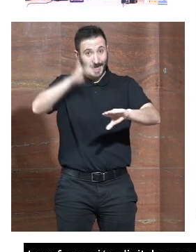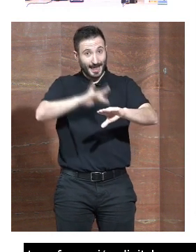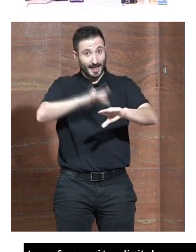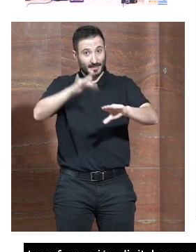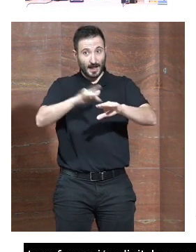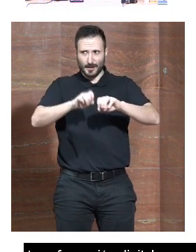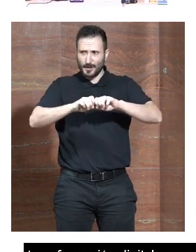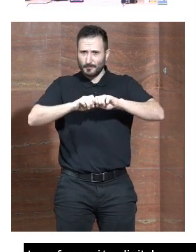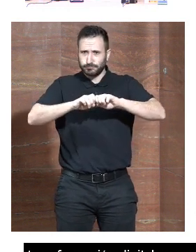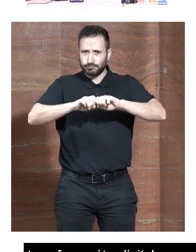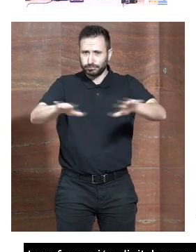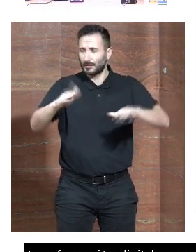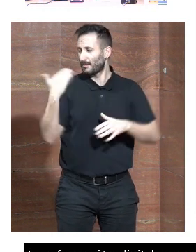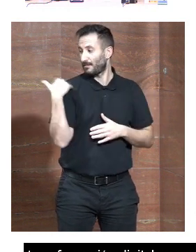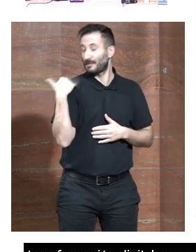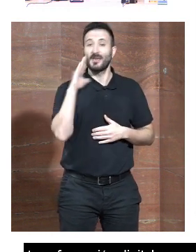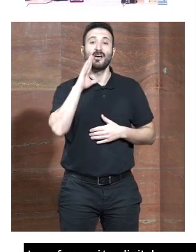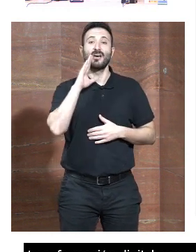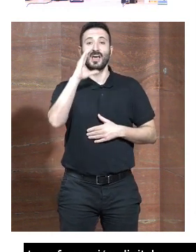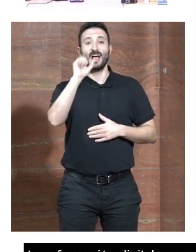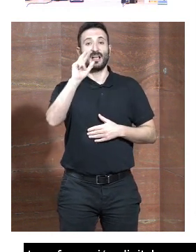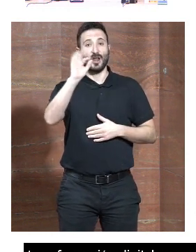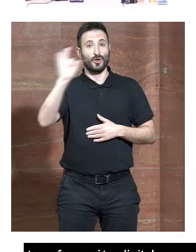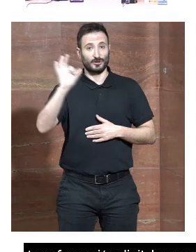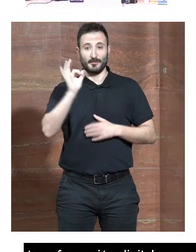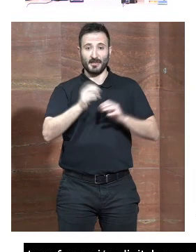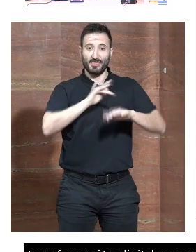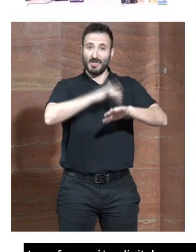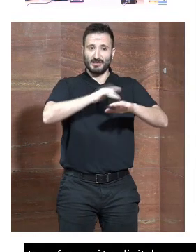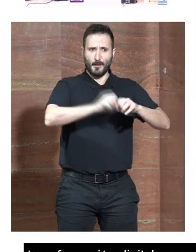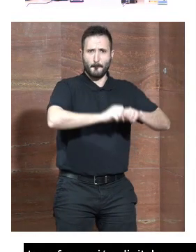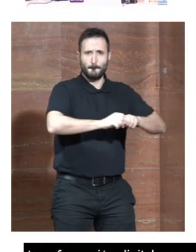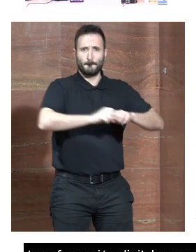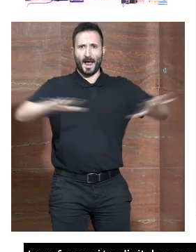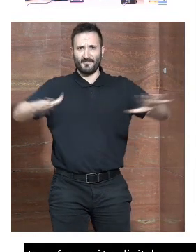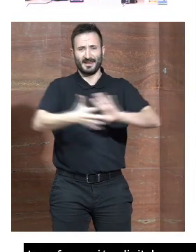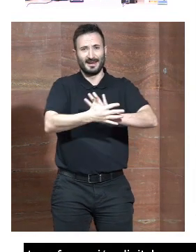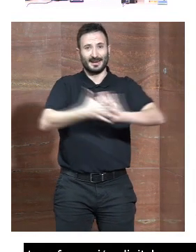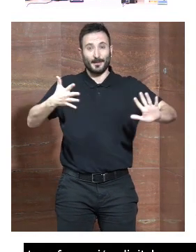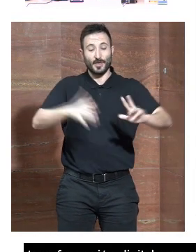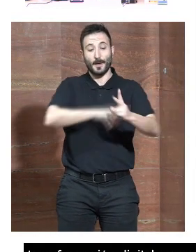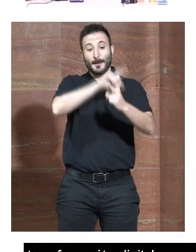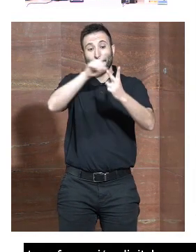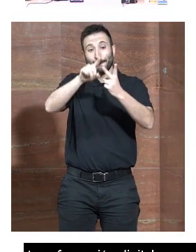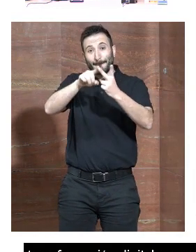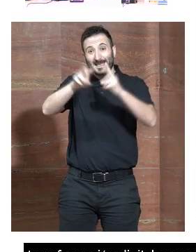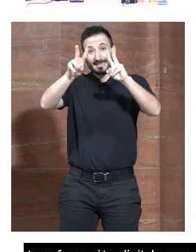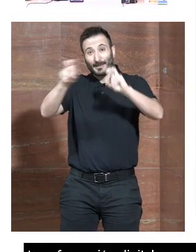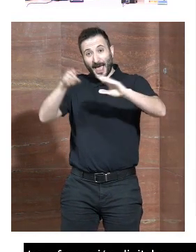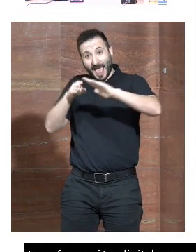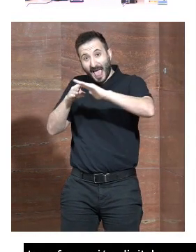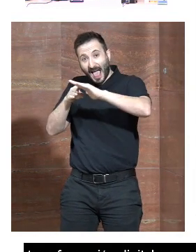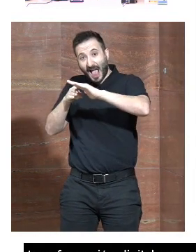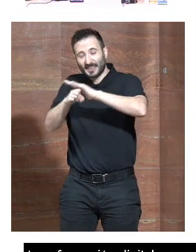como comentaba don Carlos hace un momento, es exponencial, y la expansión de la